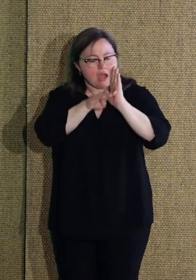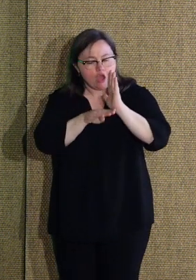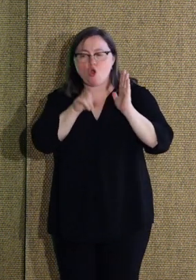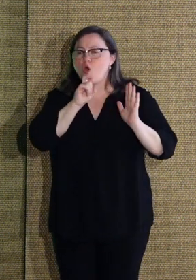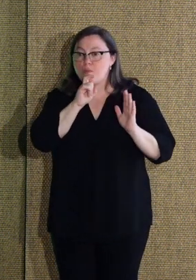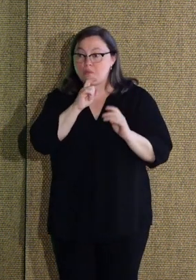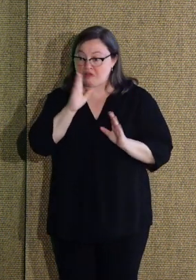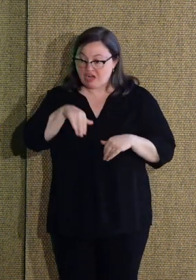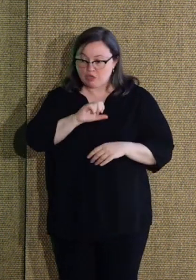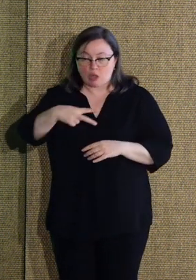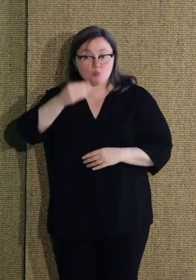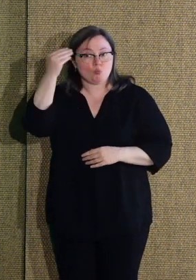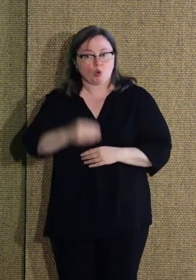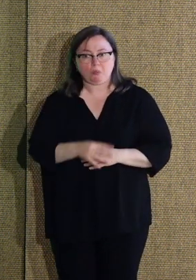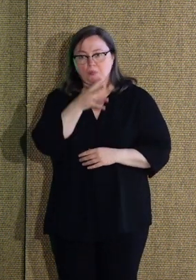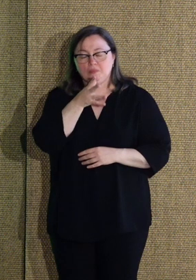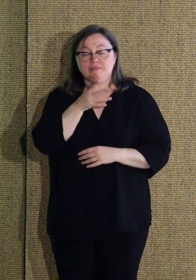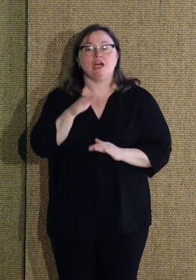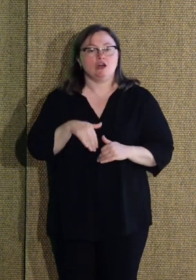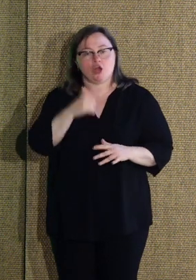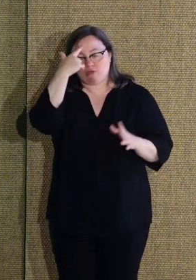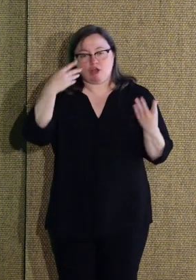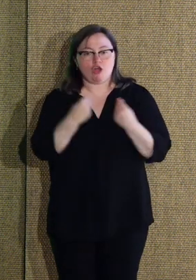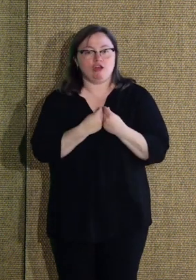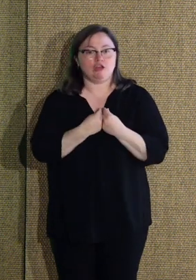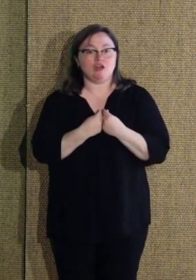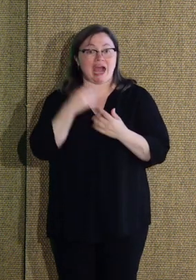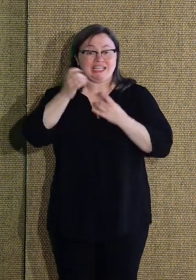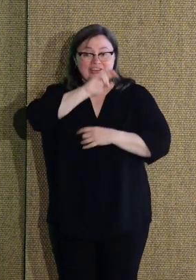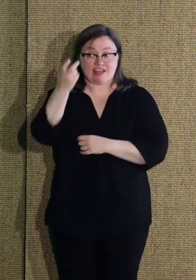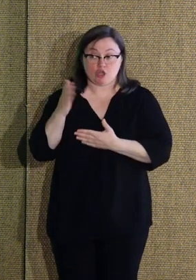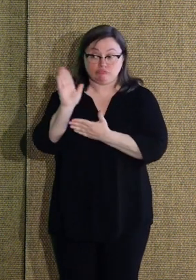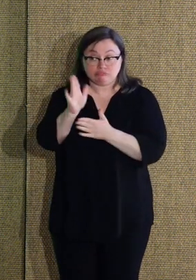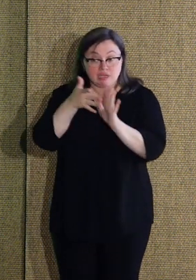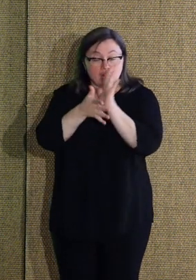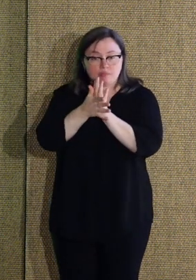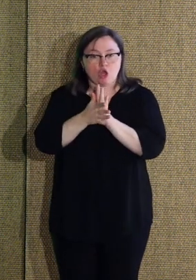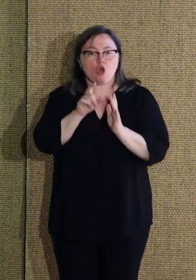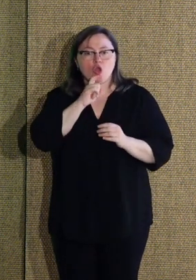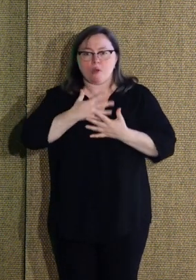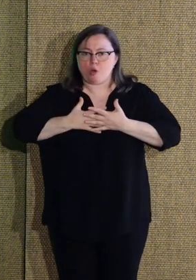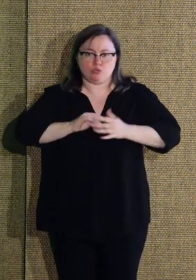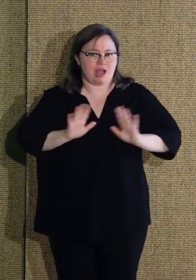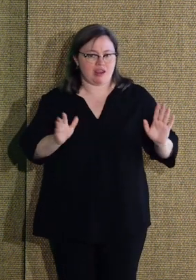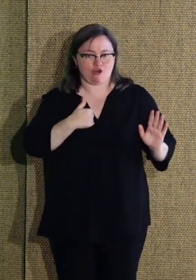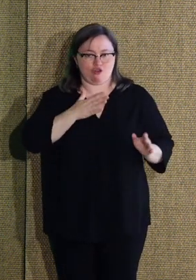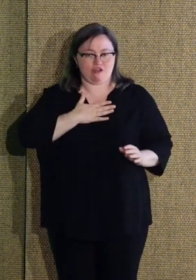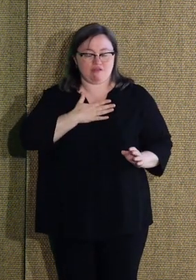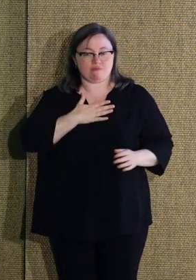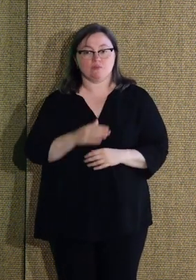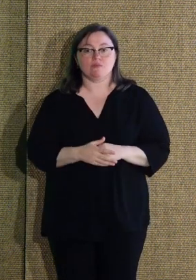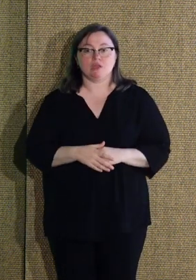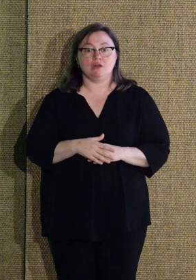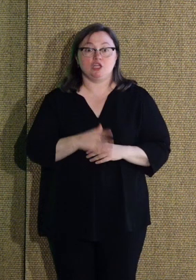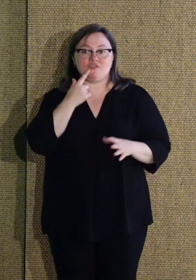genial. Pero bueno, por supuesto, quiero decirles que todas estas actividades que les estoy contando las hago de manera voluntaria. Son